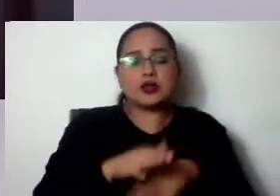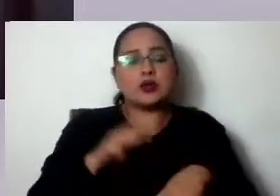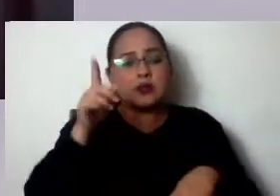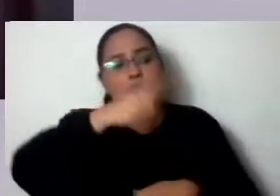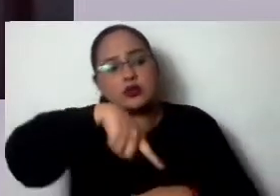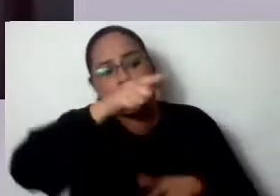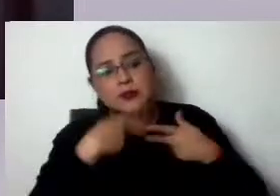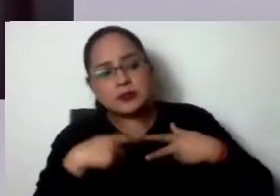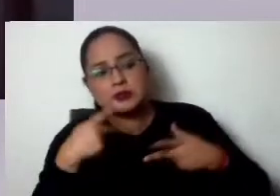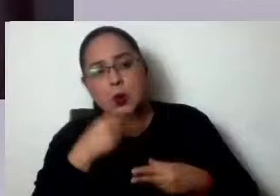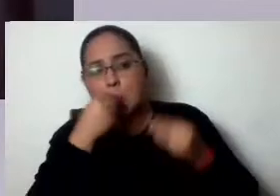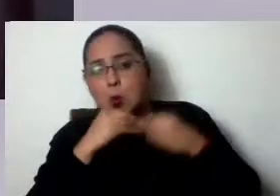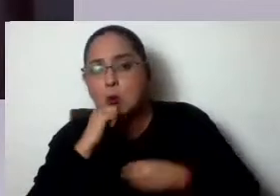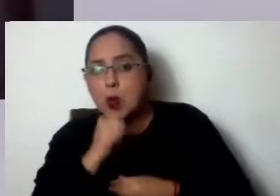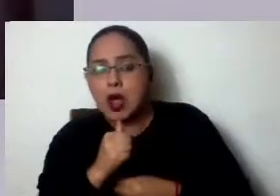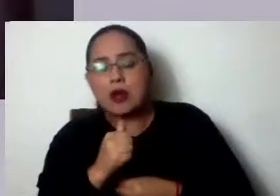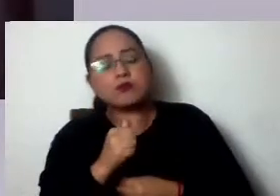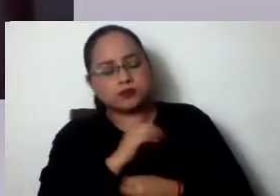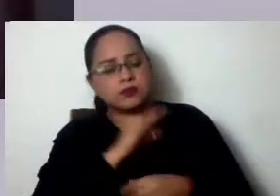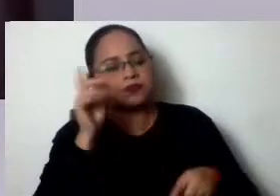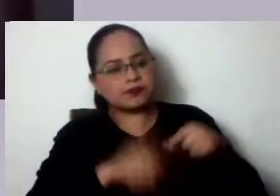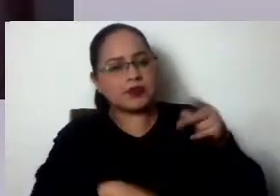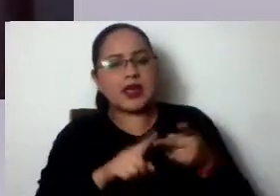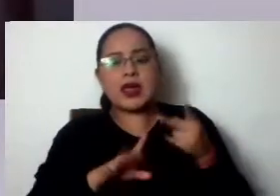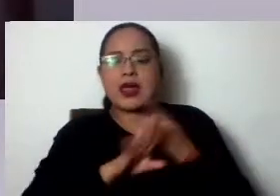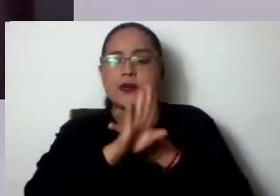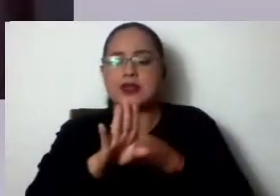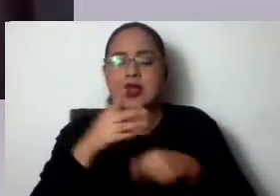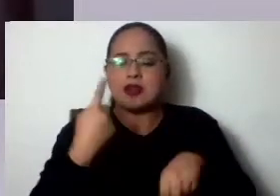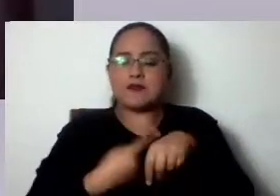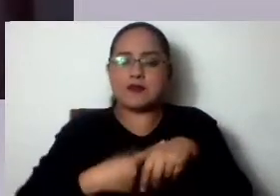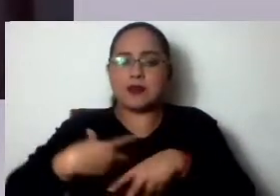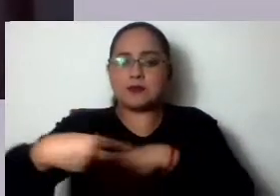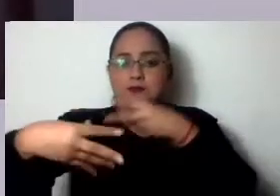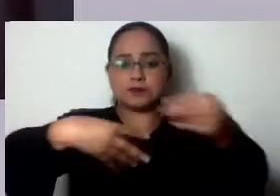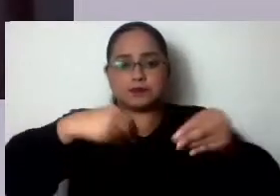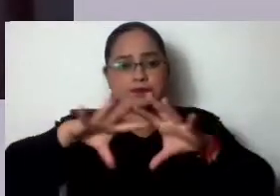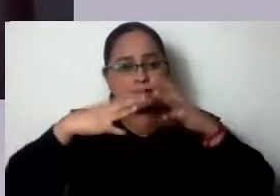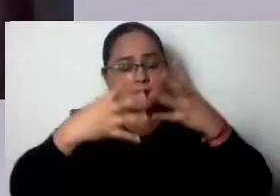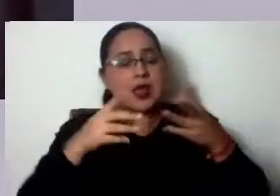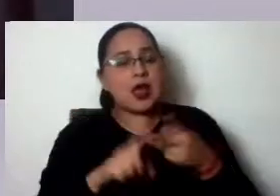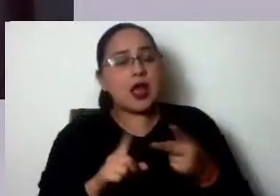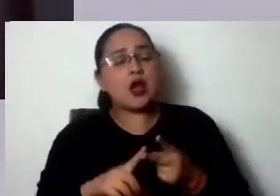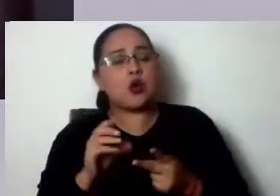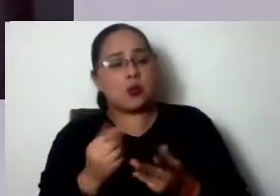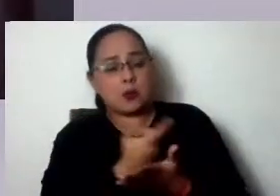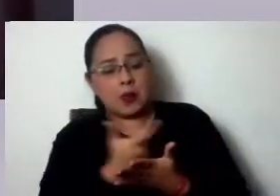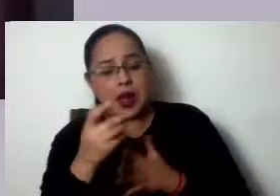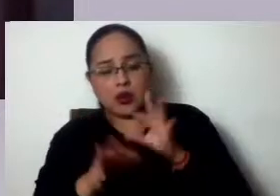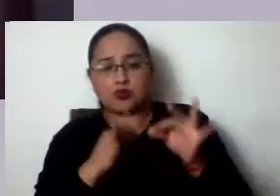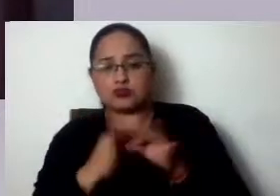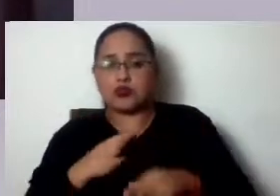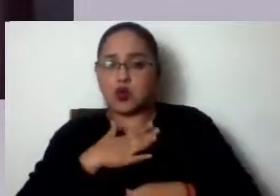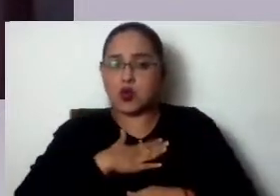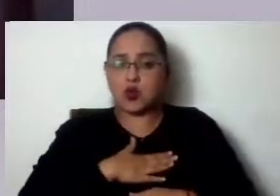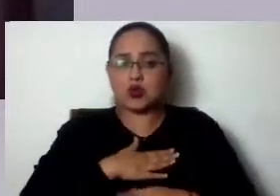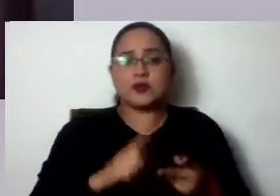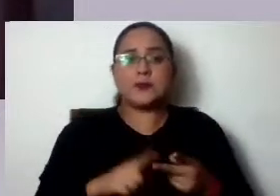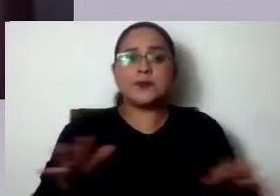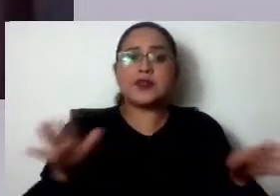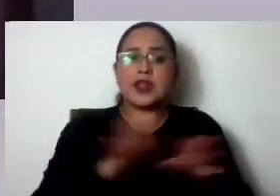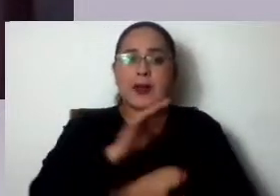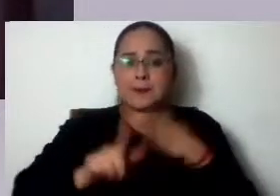población de prevención de epidemias el de establecimiento de remuneraciones justas modificar el ordenamiento jurídico